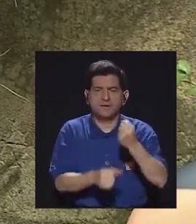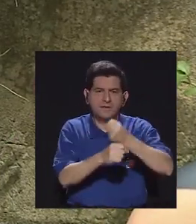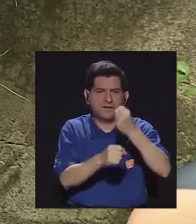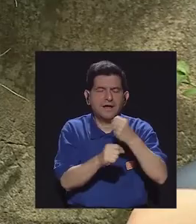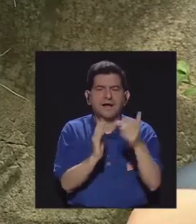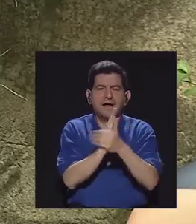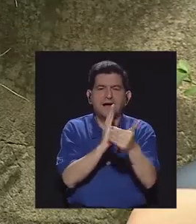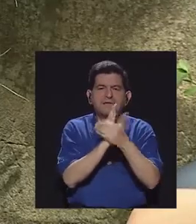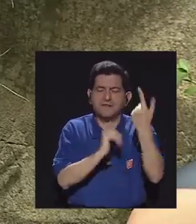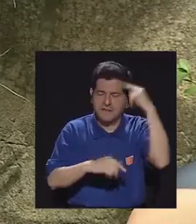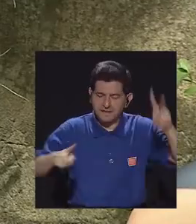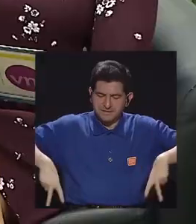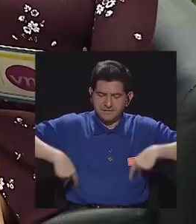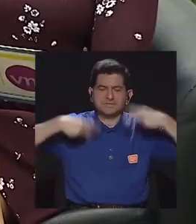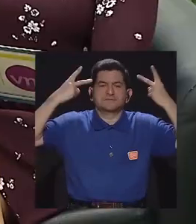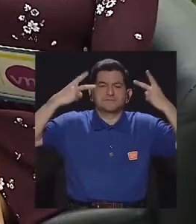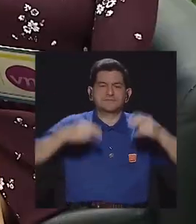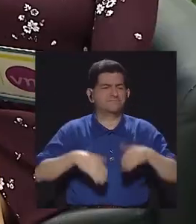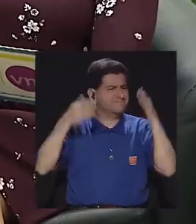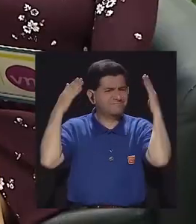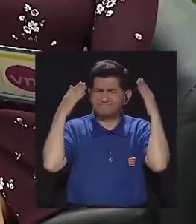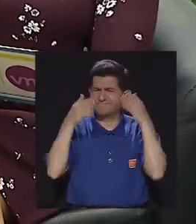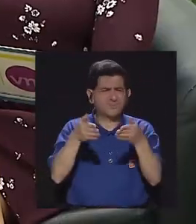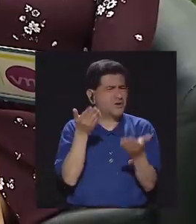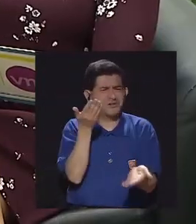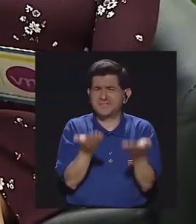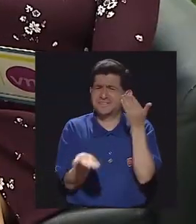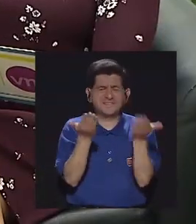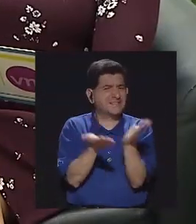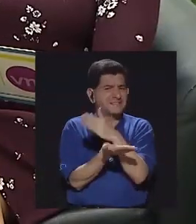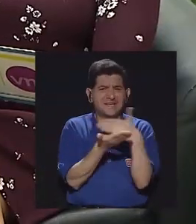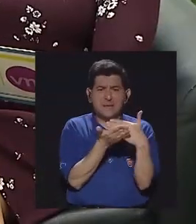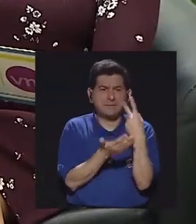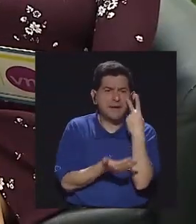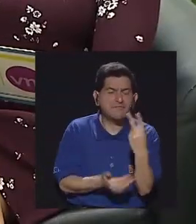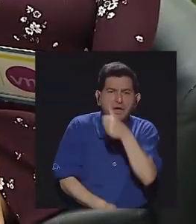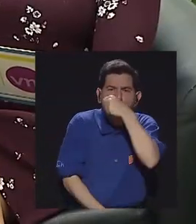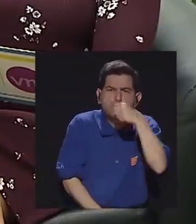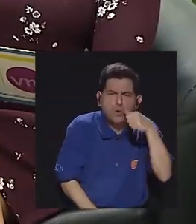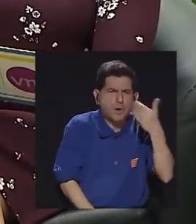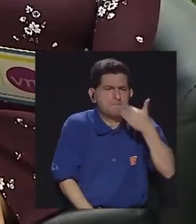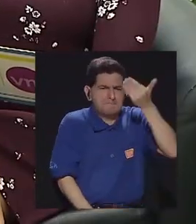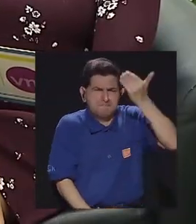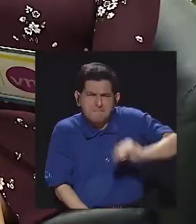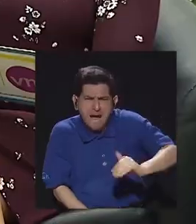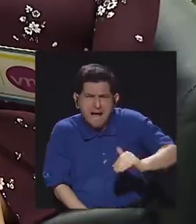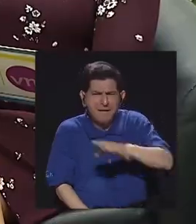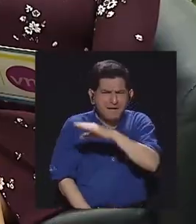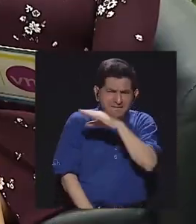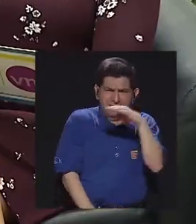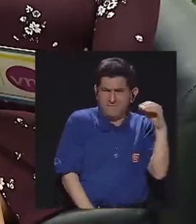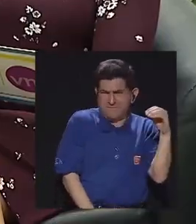son habilidades para la vida. No nos enfocamos tanto en la parte de ver que las drogas son malas,